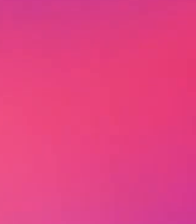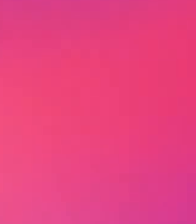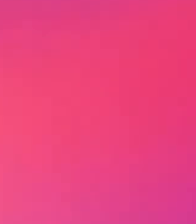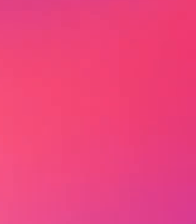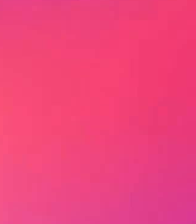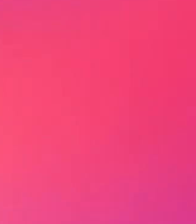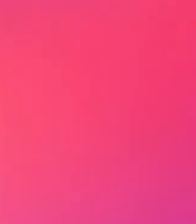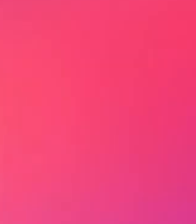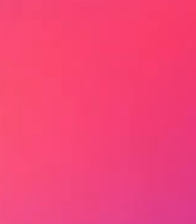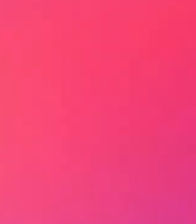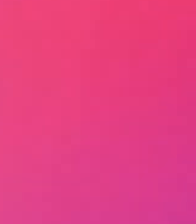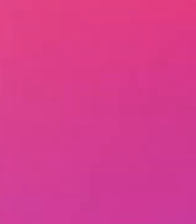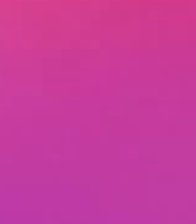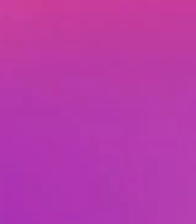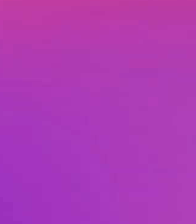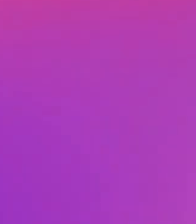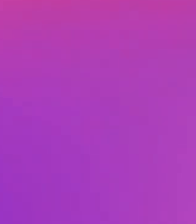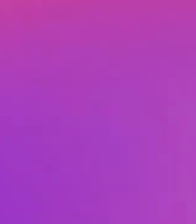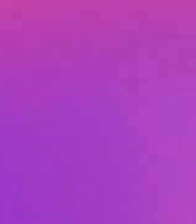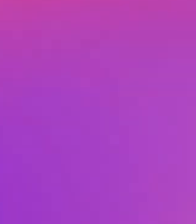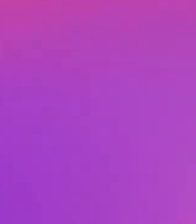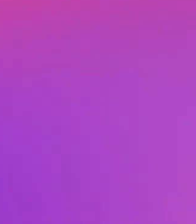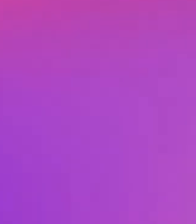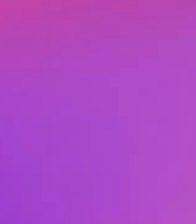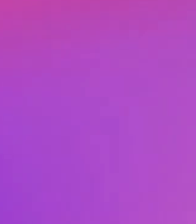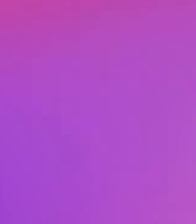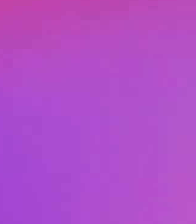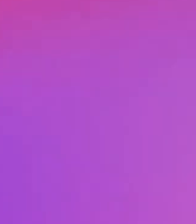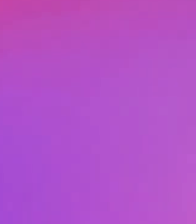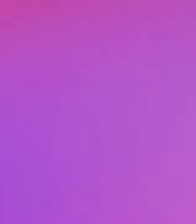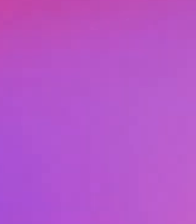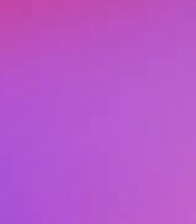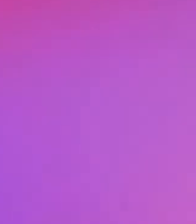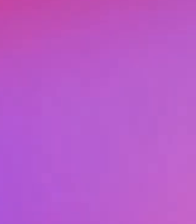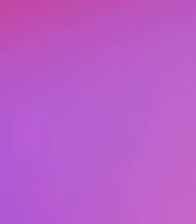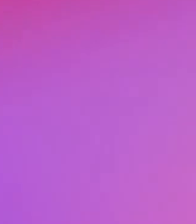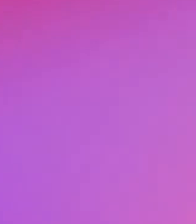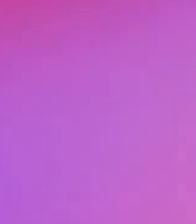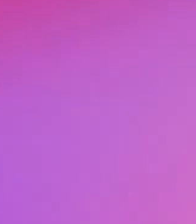conalitec.cep.gov.mx. Y recuerda que también cuentas con el sitio